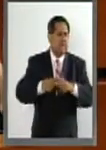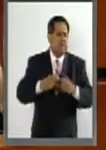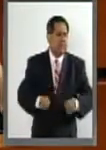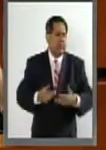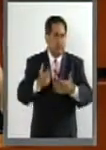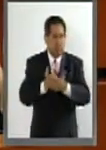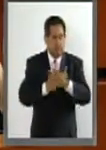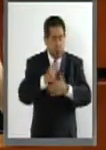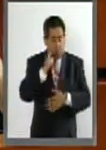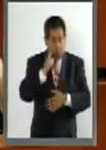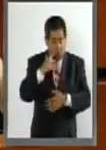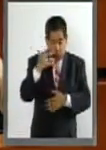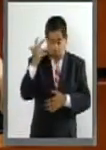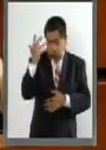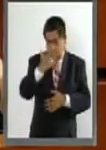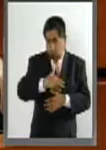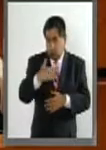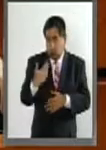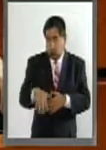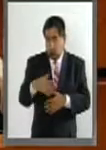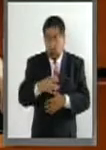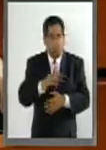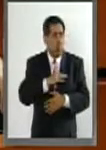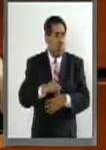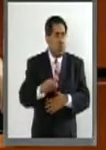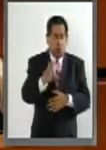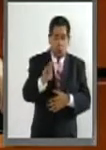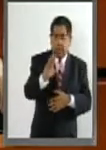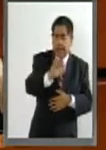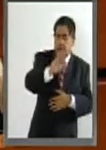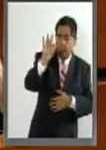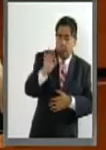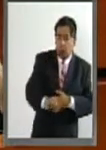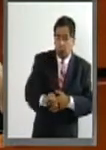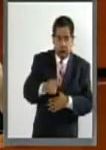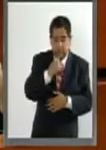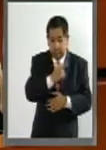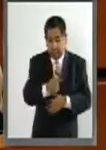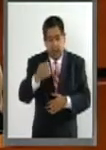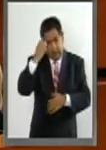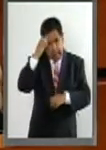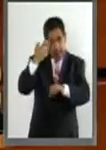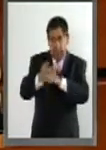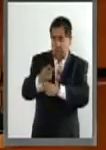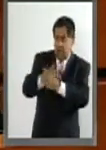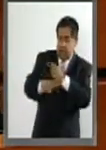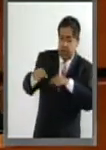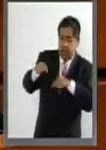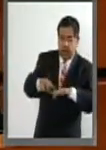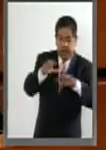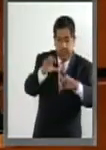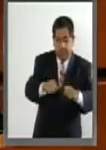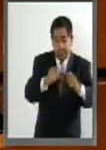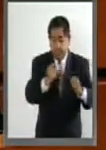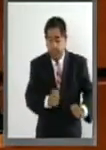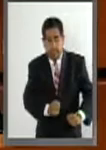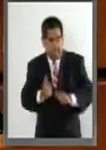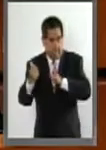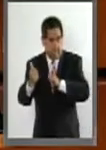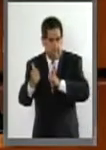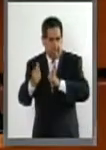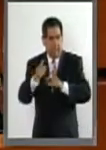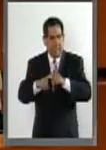Las cifras son contundentes. Más del 90% de los extranjeros que son repatriados por